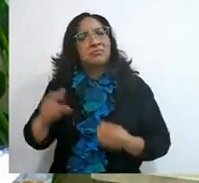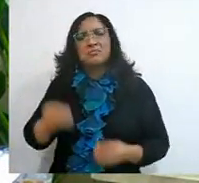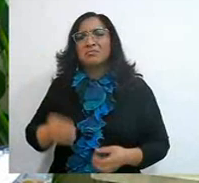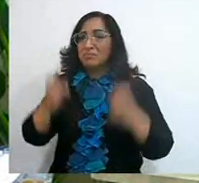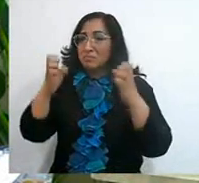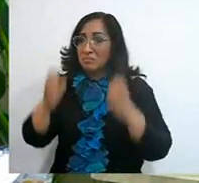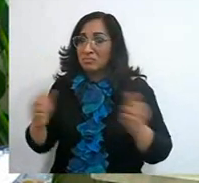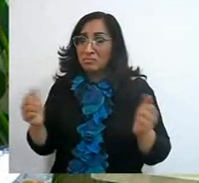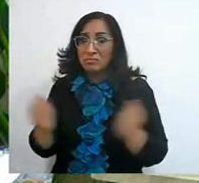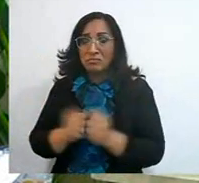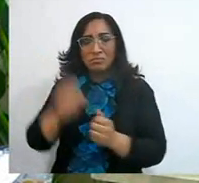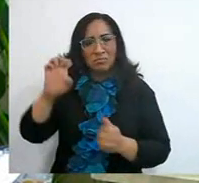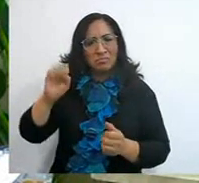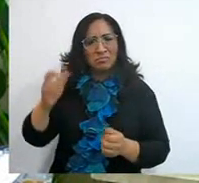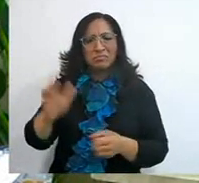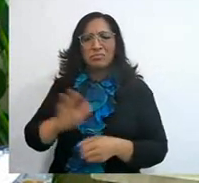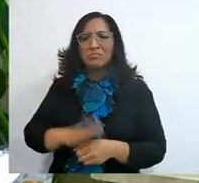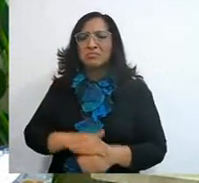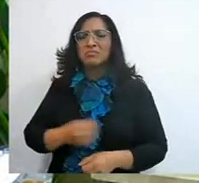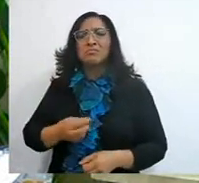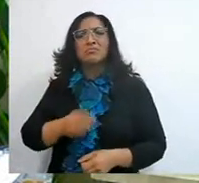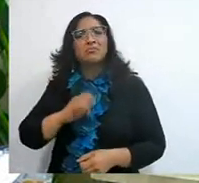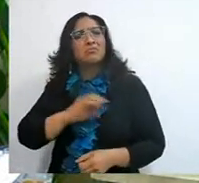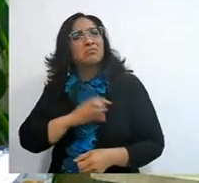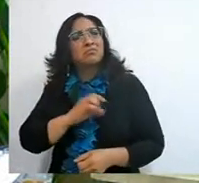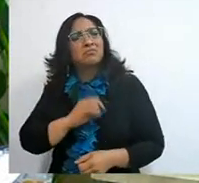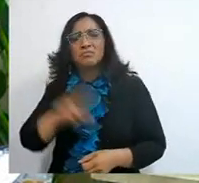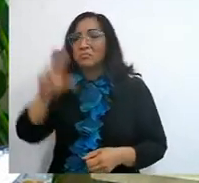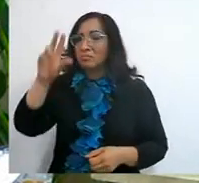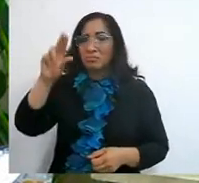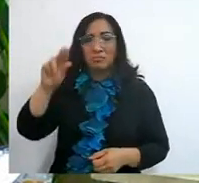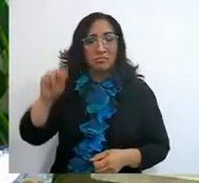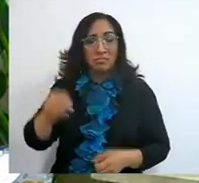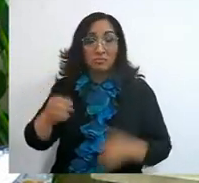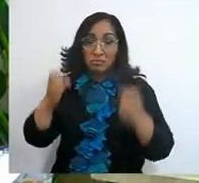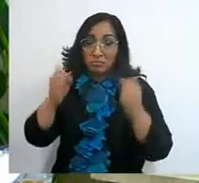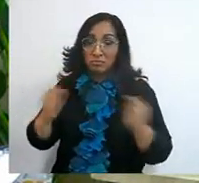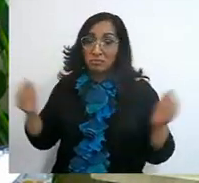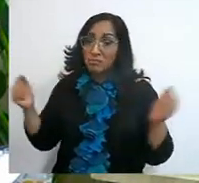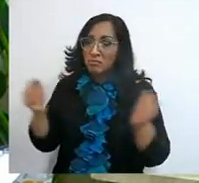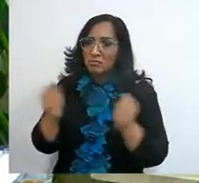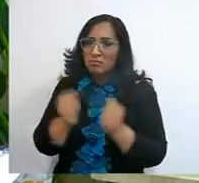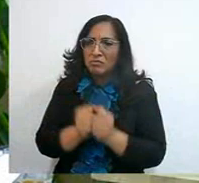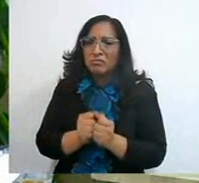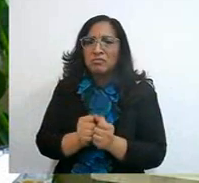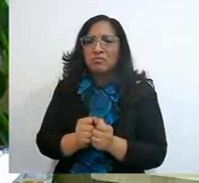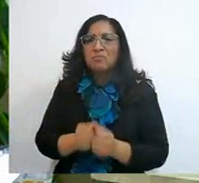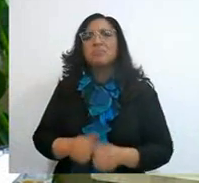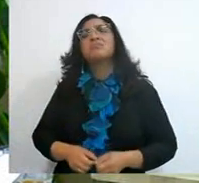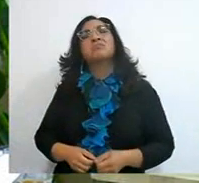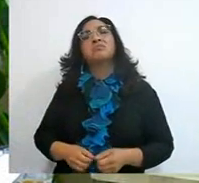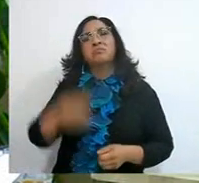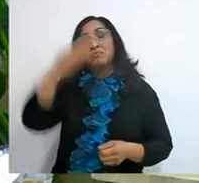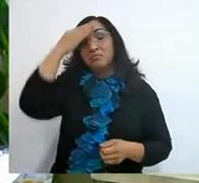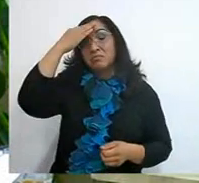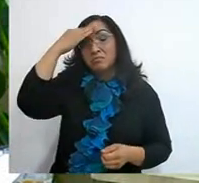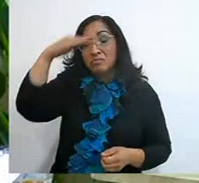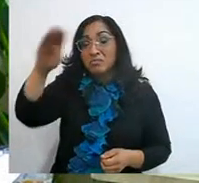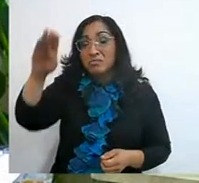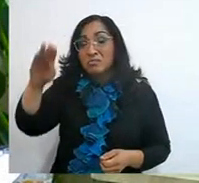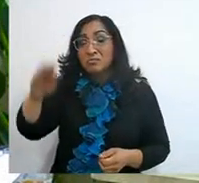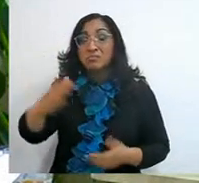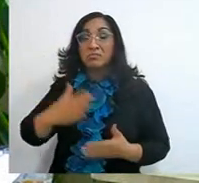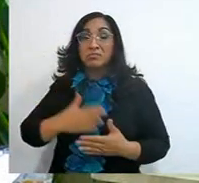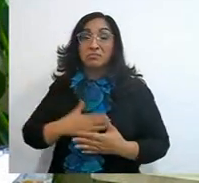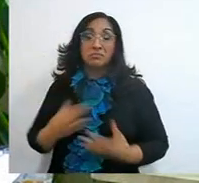miedo, no estoy con Él porque me va a ir mal, estoy con Él por convicción de que la vida para